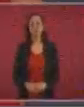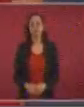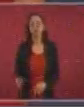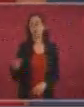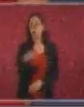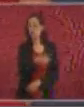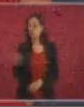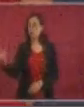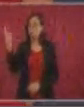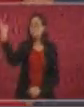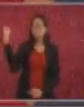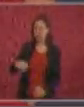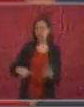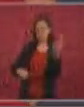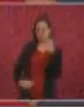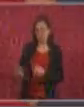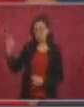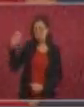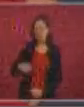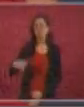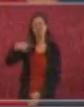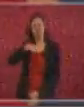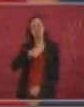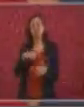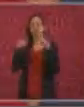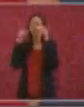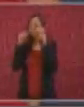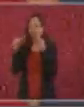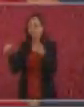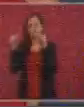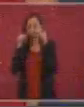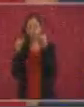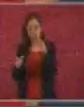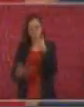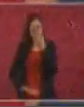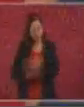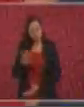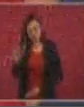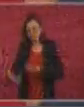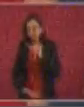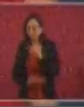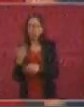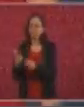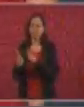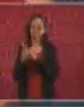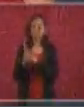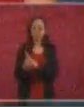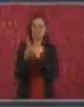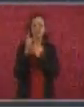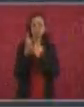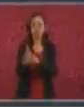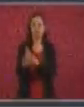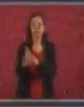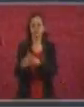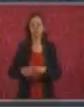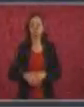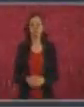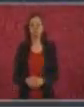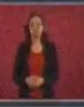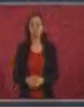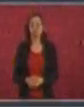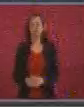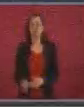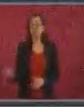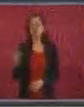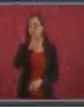esta consulta para ver si se le ratifica o no? Ahora, eso es en el aspecto práctico. En el aspecto legal